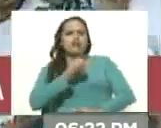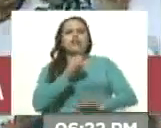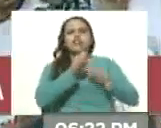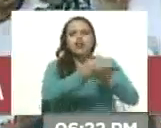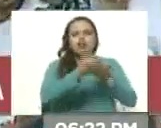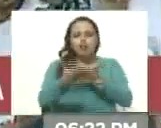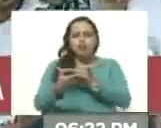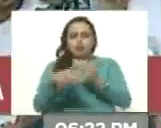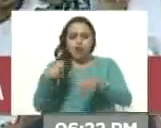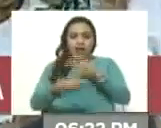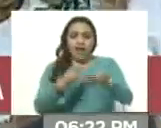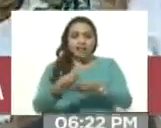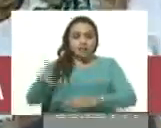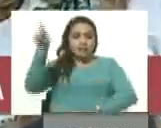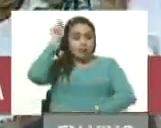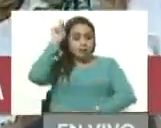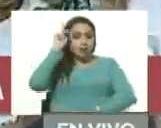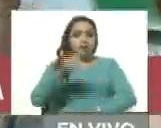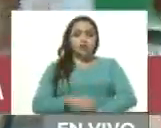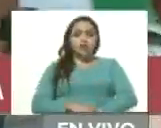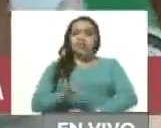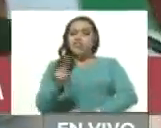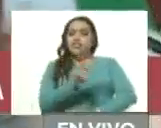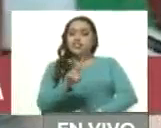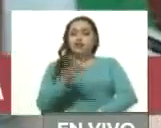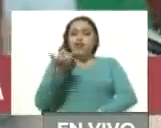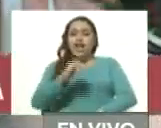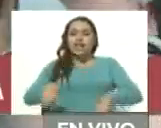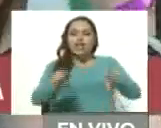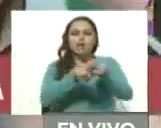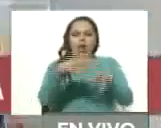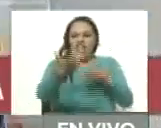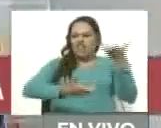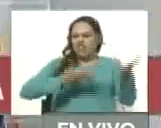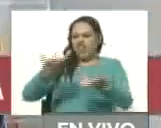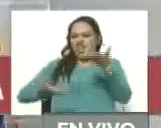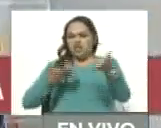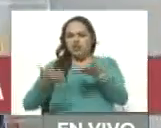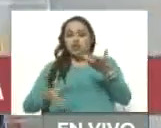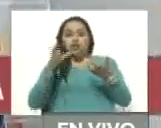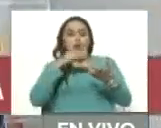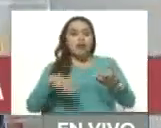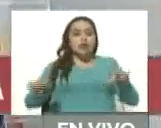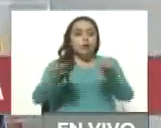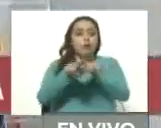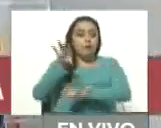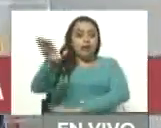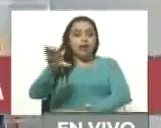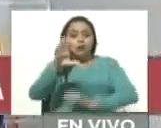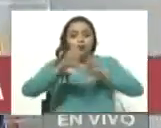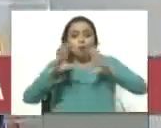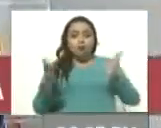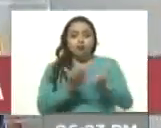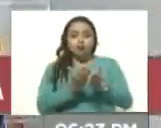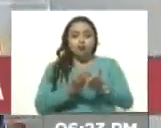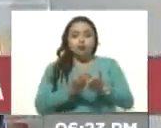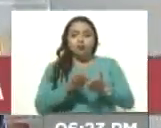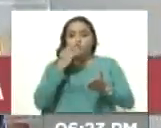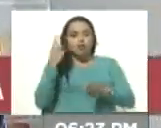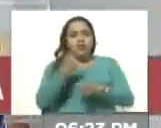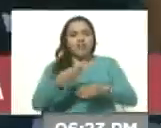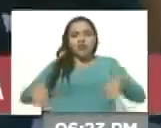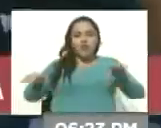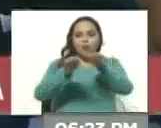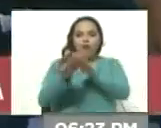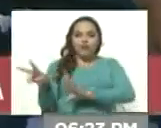mediático que se maneja en perú es que venezuela es más o menos como el infierno y que ningún país del mundo debería ser como venezuela sin